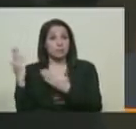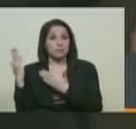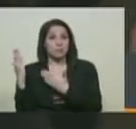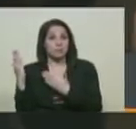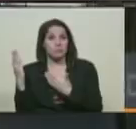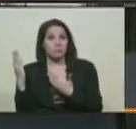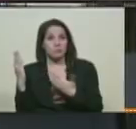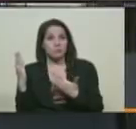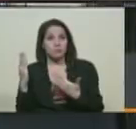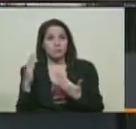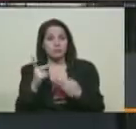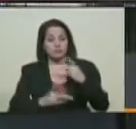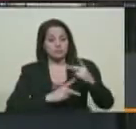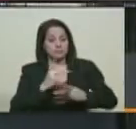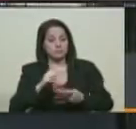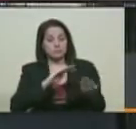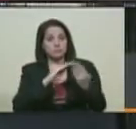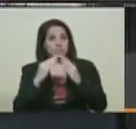proceso comunal,